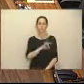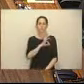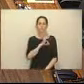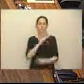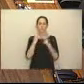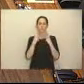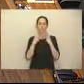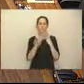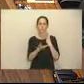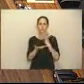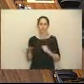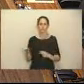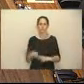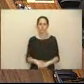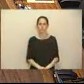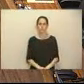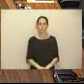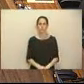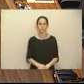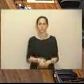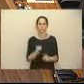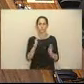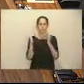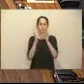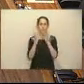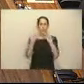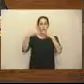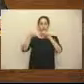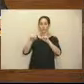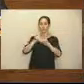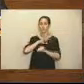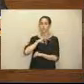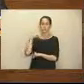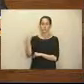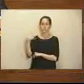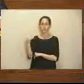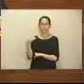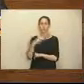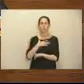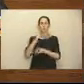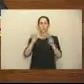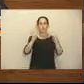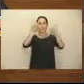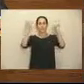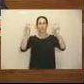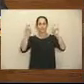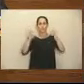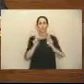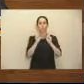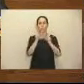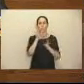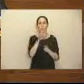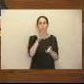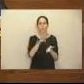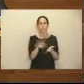señorías, fin de trayecto, señor presidente. Ese sería un buen título para calificar la intervención que usted